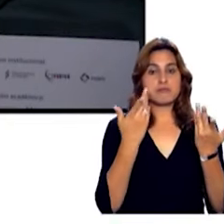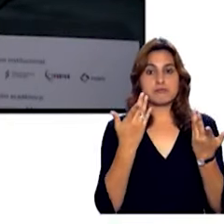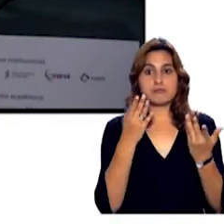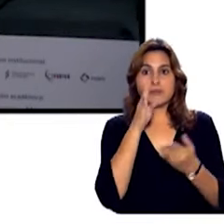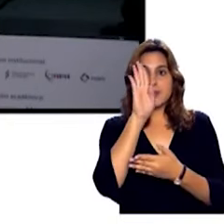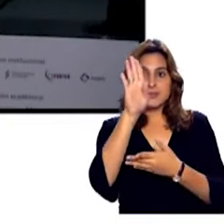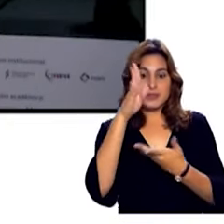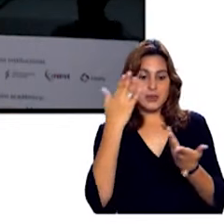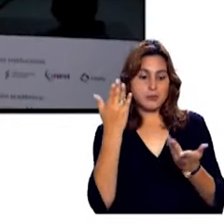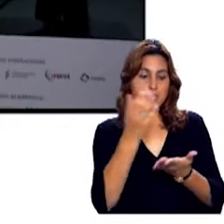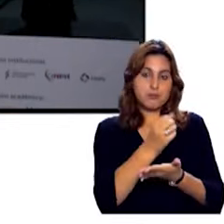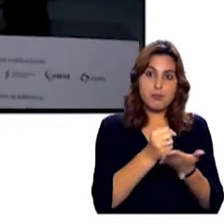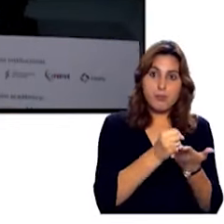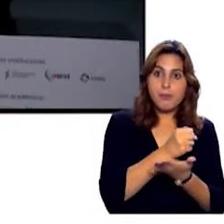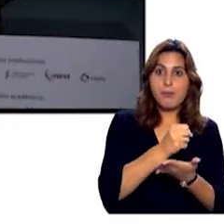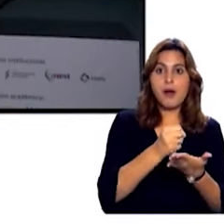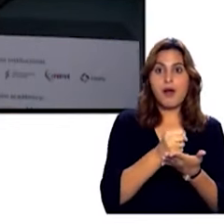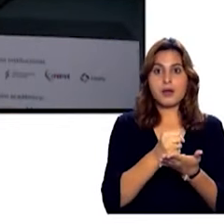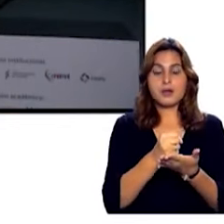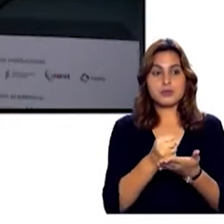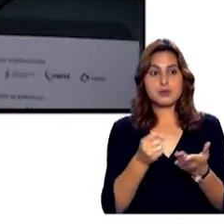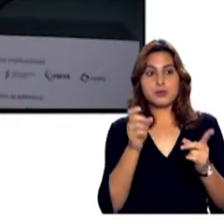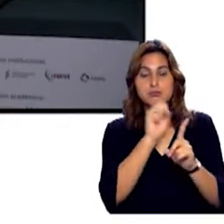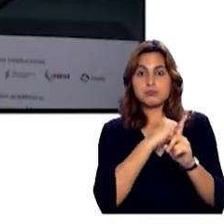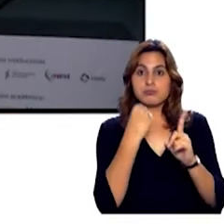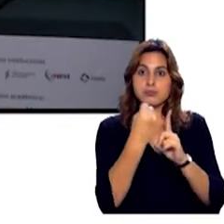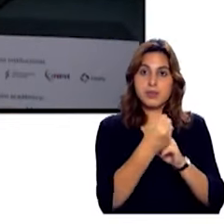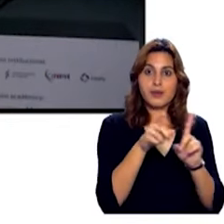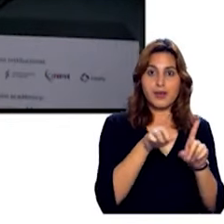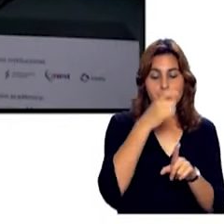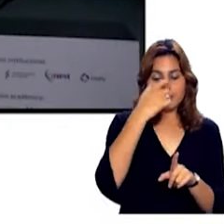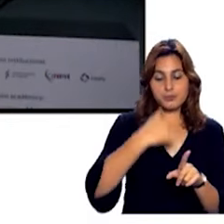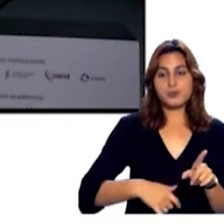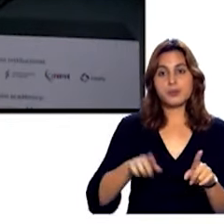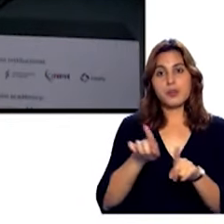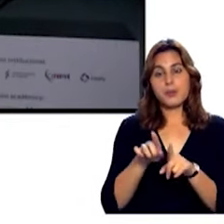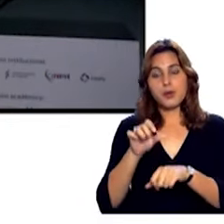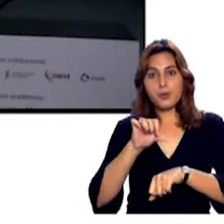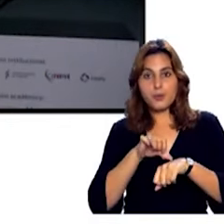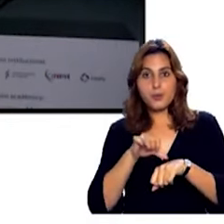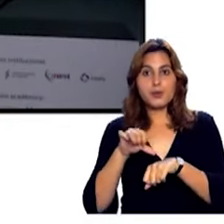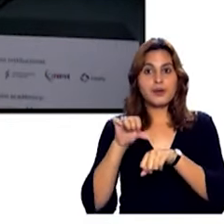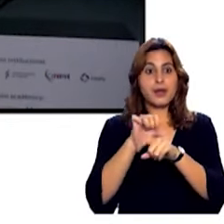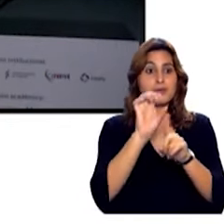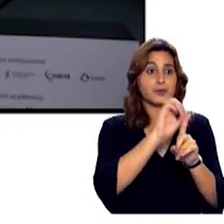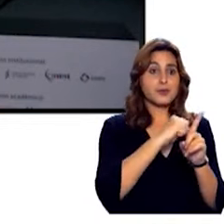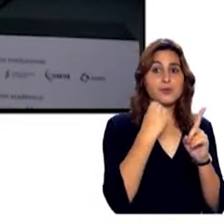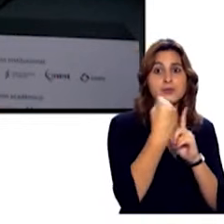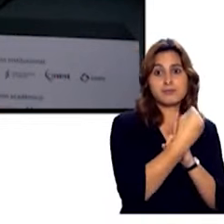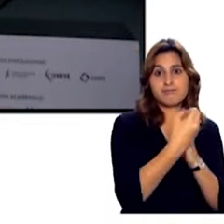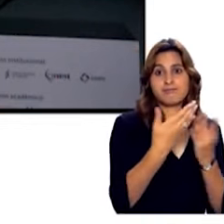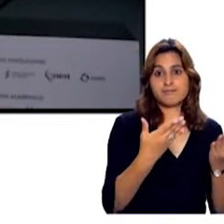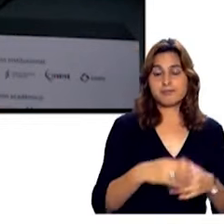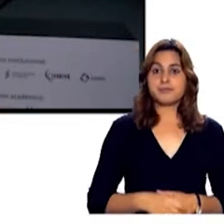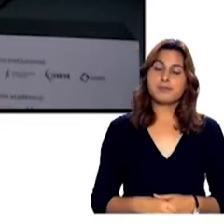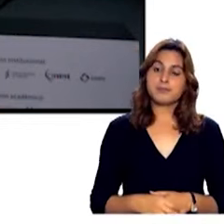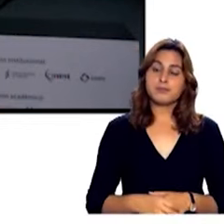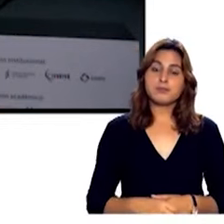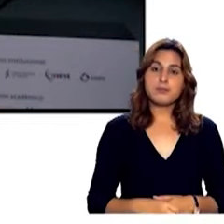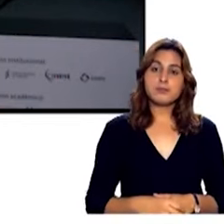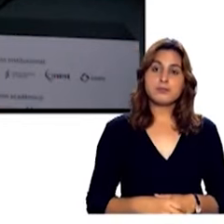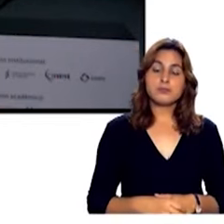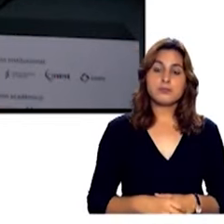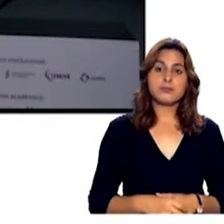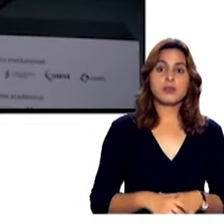unidad igualdad de Los ciudadanos ante la Ley Y el principio de seguridad jurídica haciendo previsible por la ciudadanía Y por la